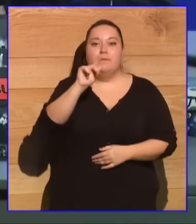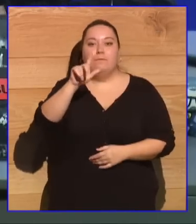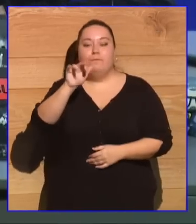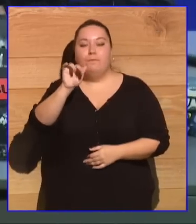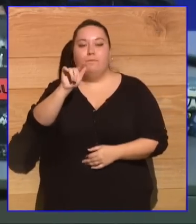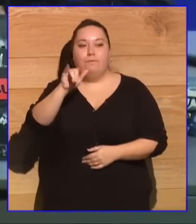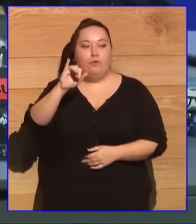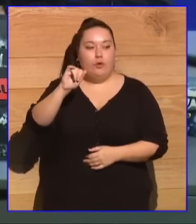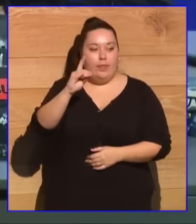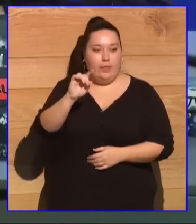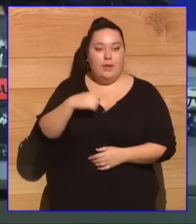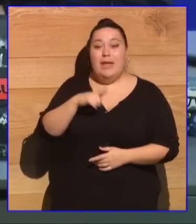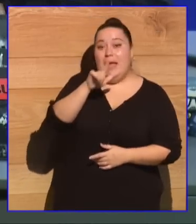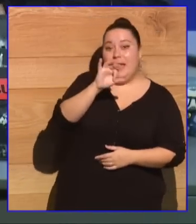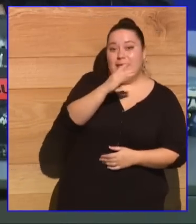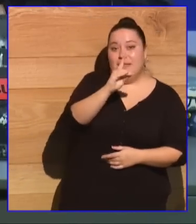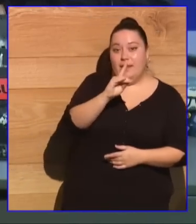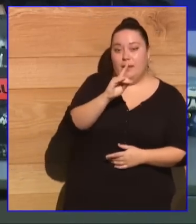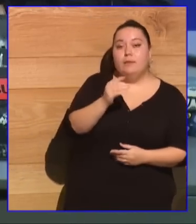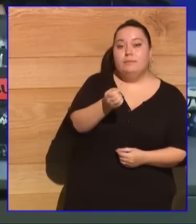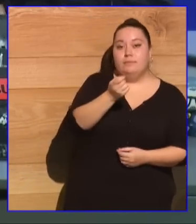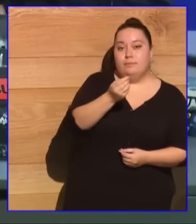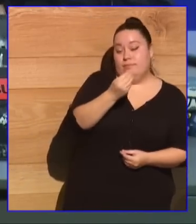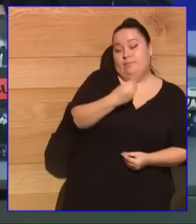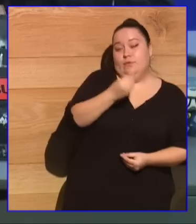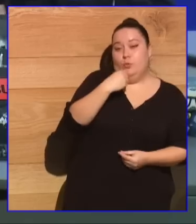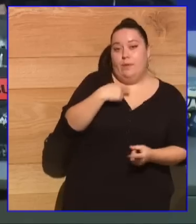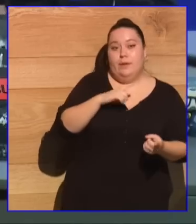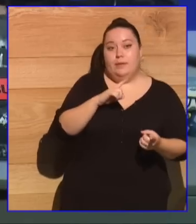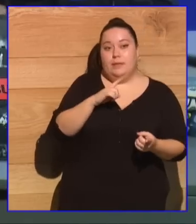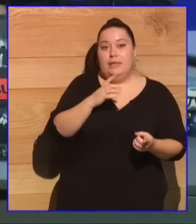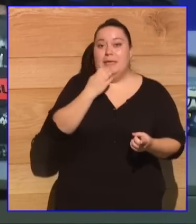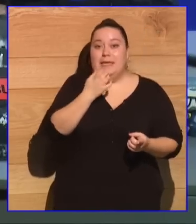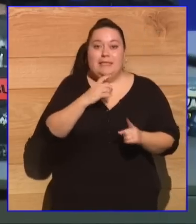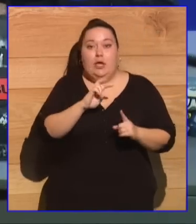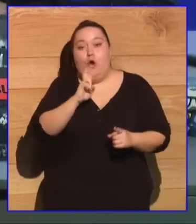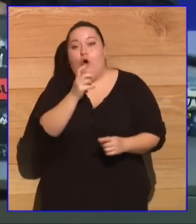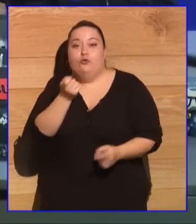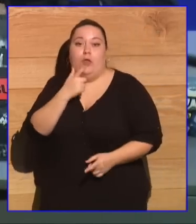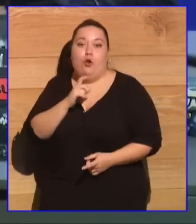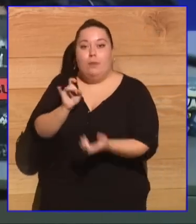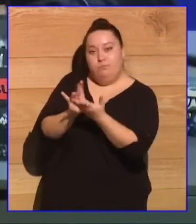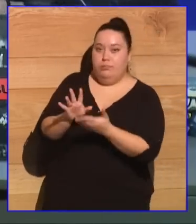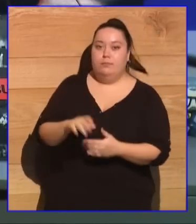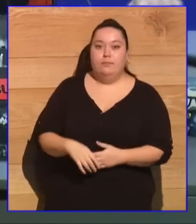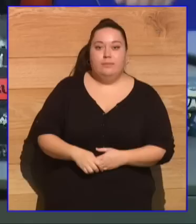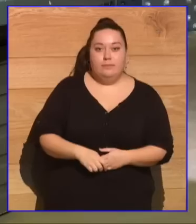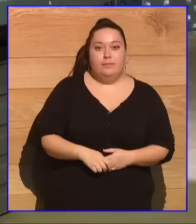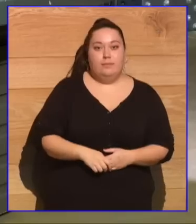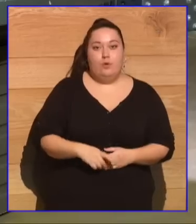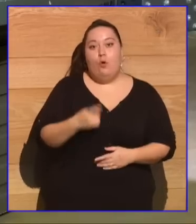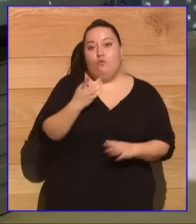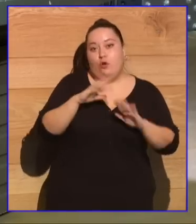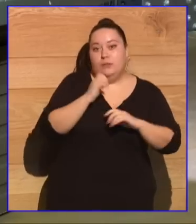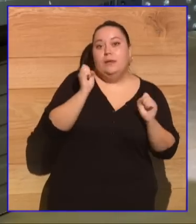Pink Floyd O sea, Pink Floyd tomaban LSD y si te salías de la droga oficial de la banda... Te echaban. te echaba. Otra vez. Esto es. Una noche vale.